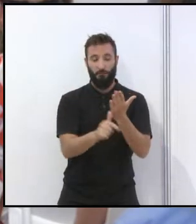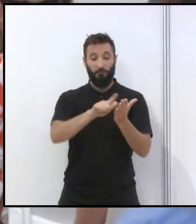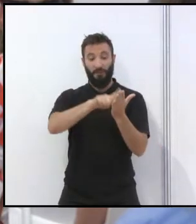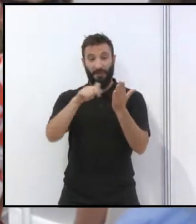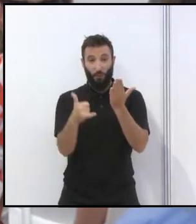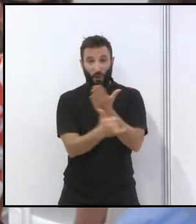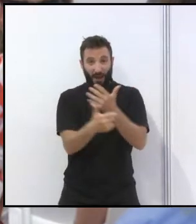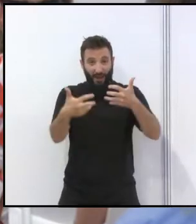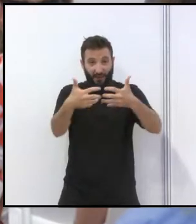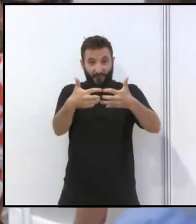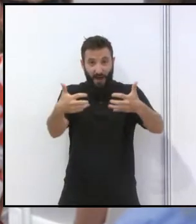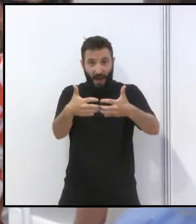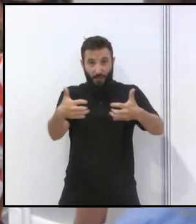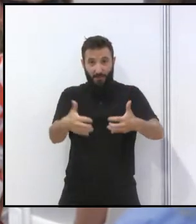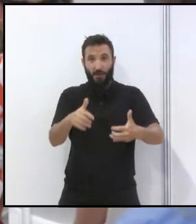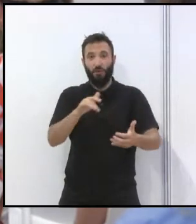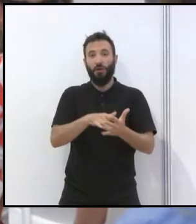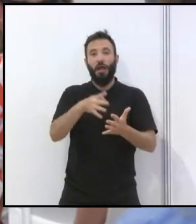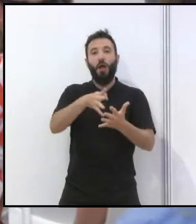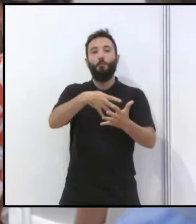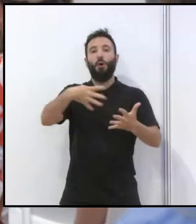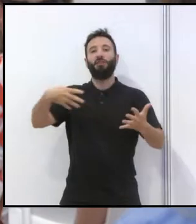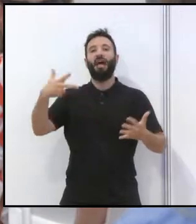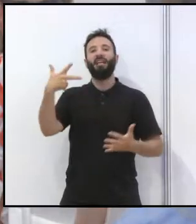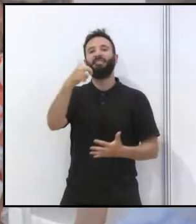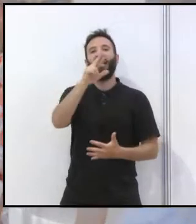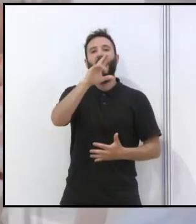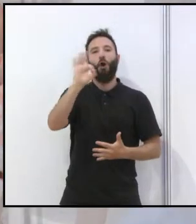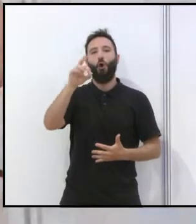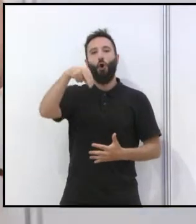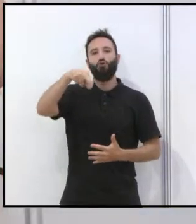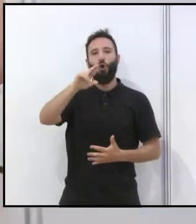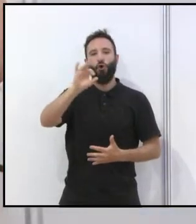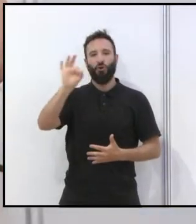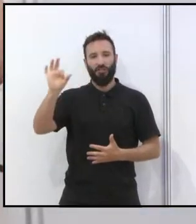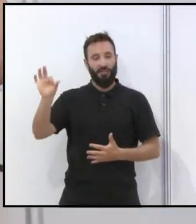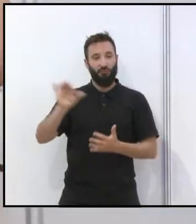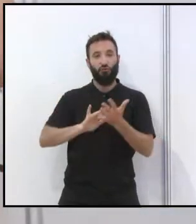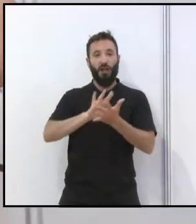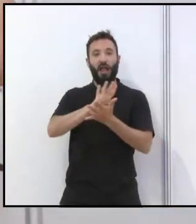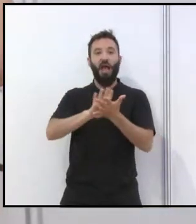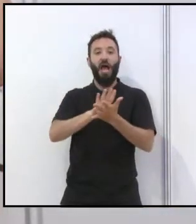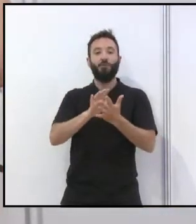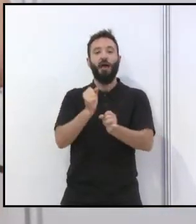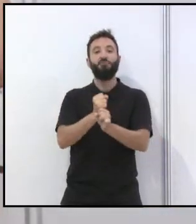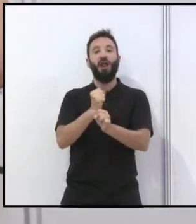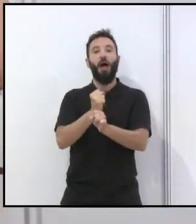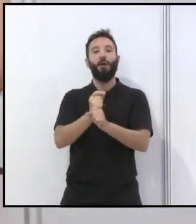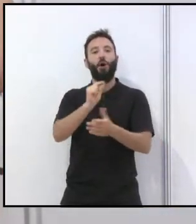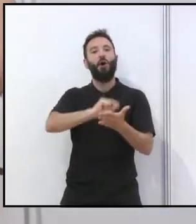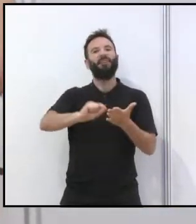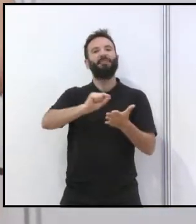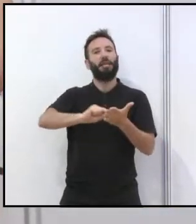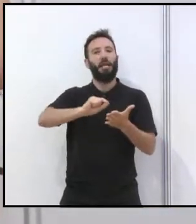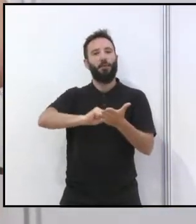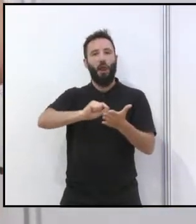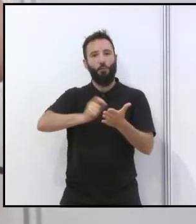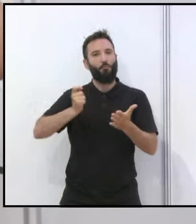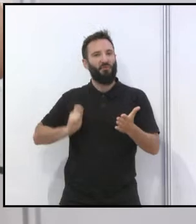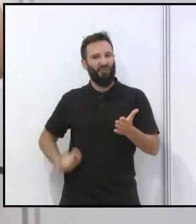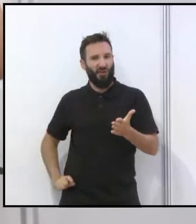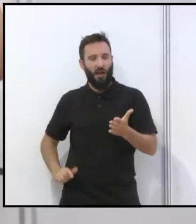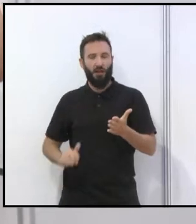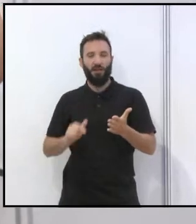verso de la poeta Sharon Olds que habla del oficio de escribir y dice que escribir es